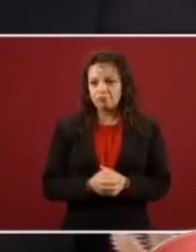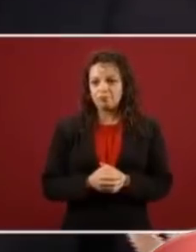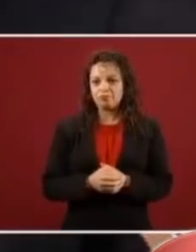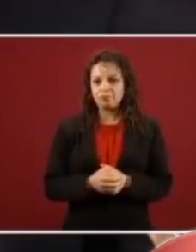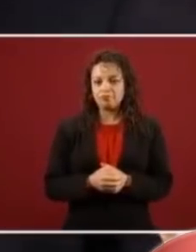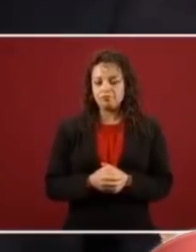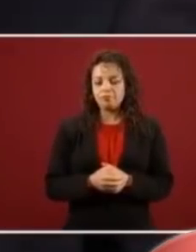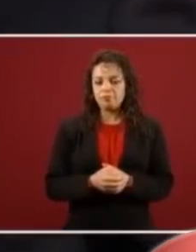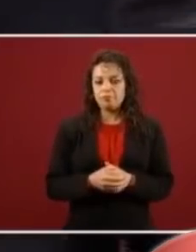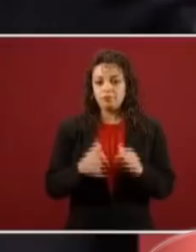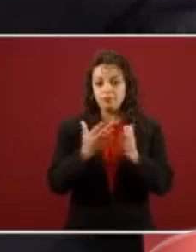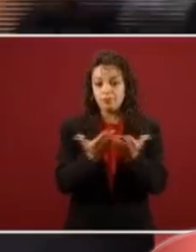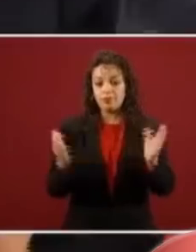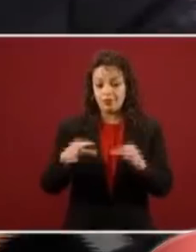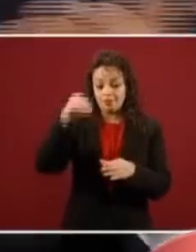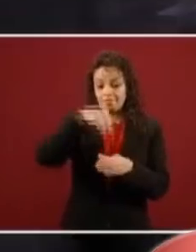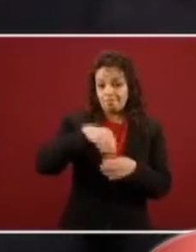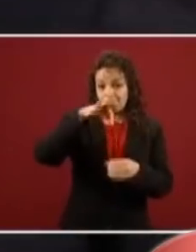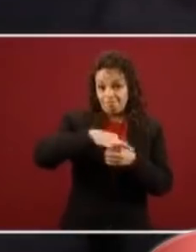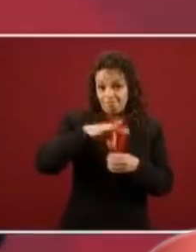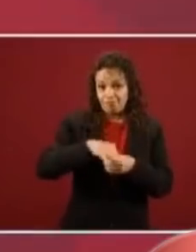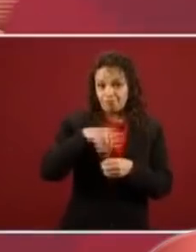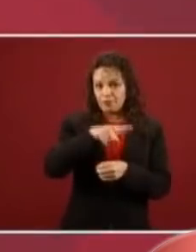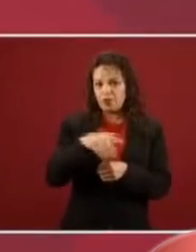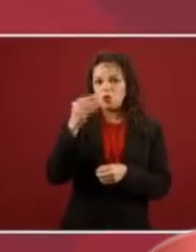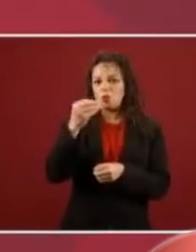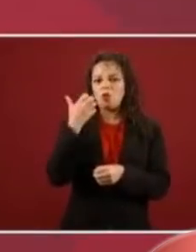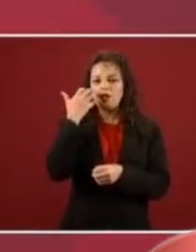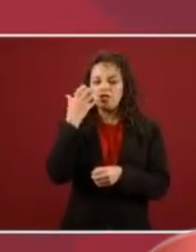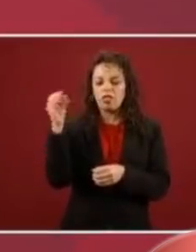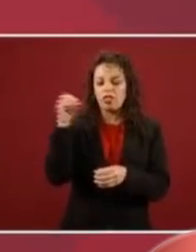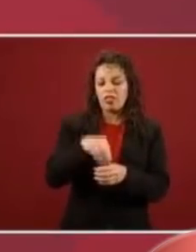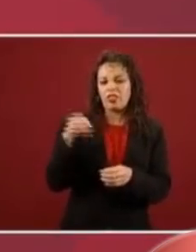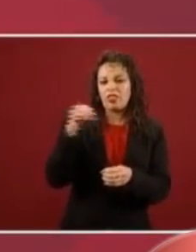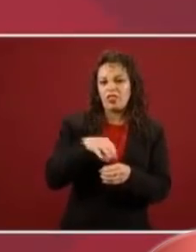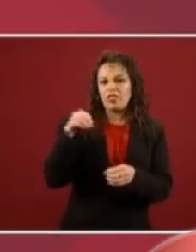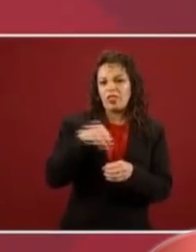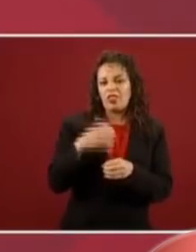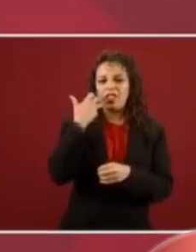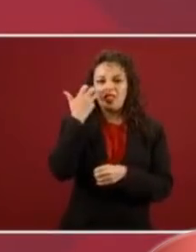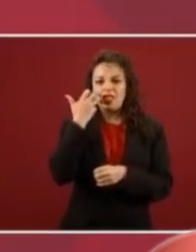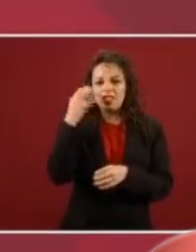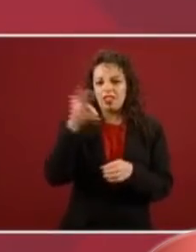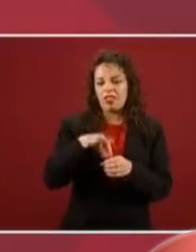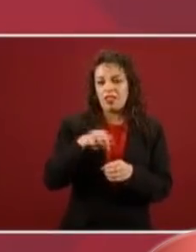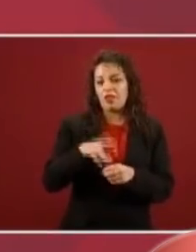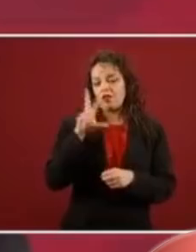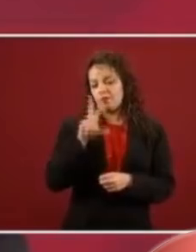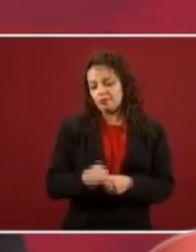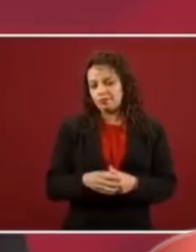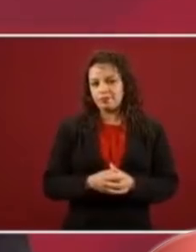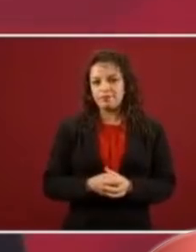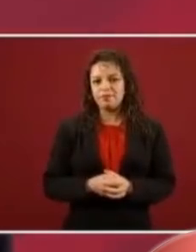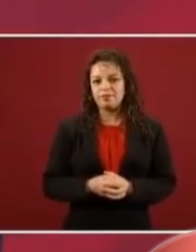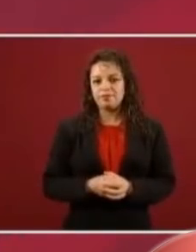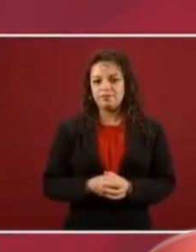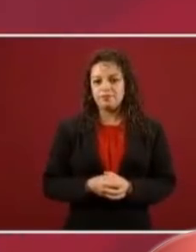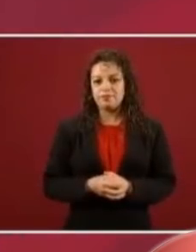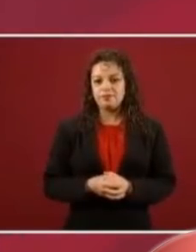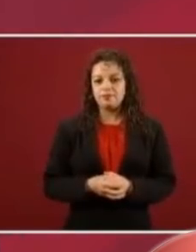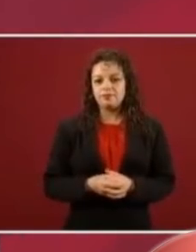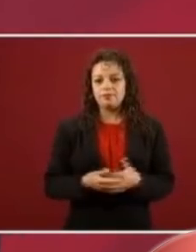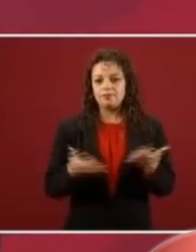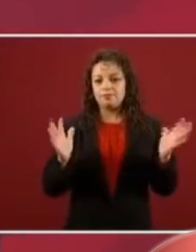falsifiquen actas, los que lleven a cabo las prácticas de el ratón loco,